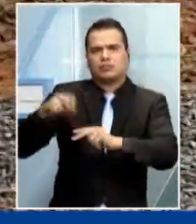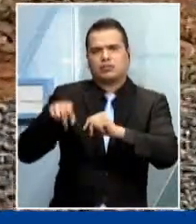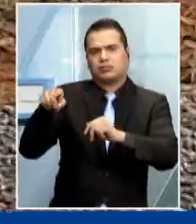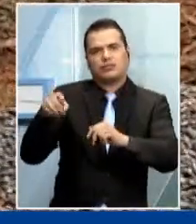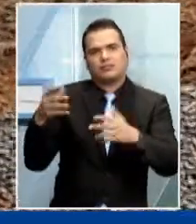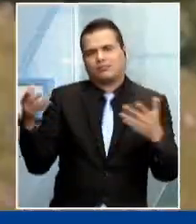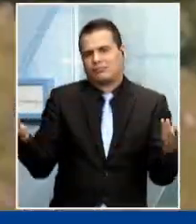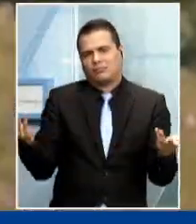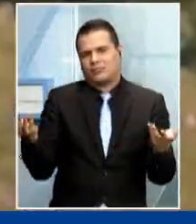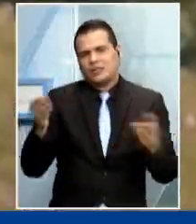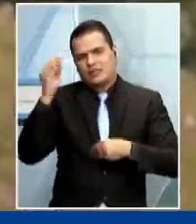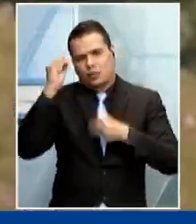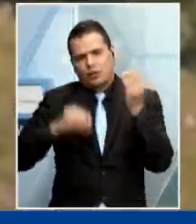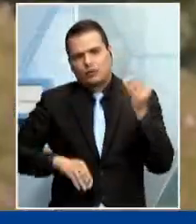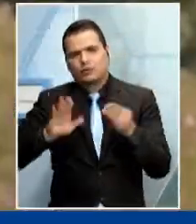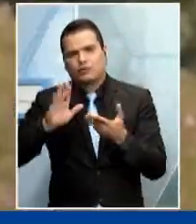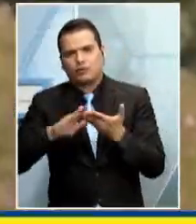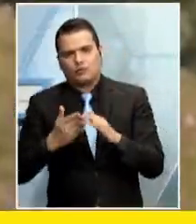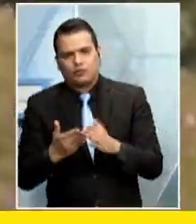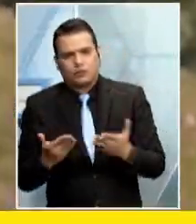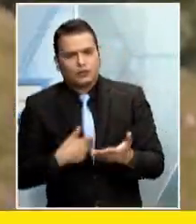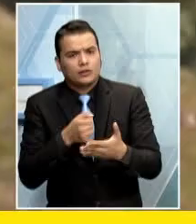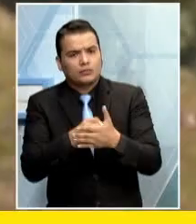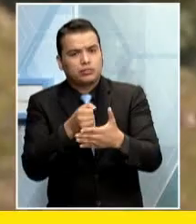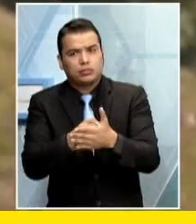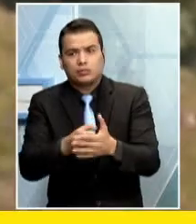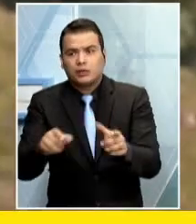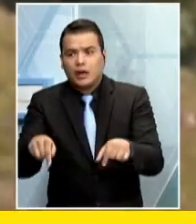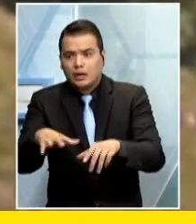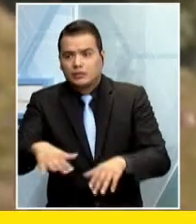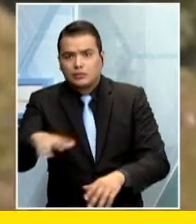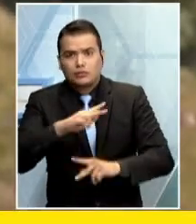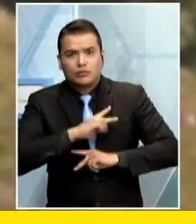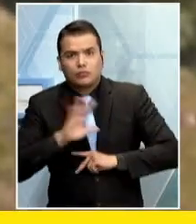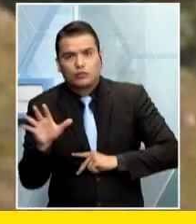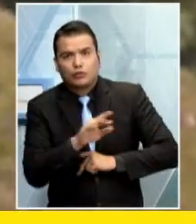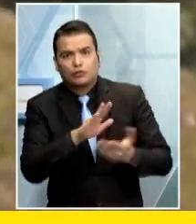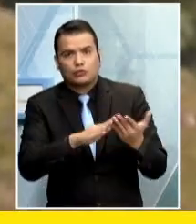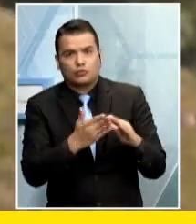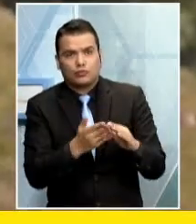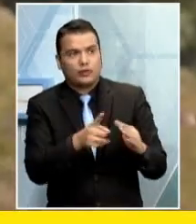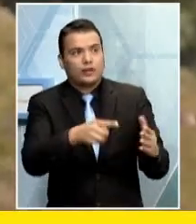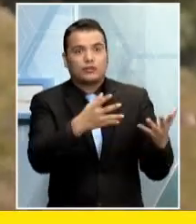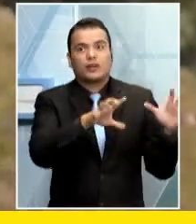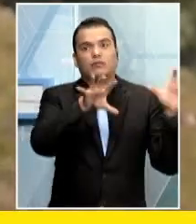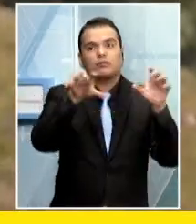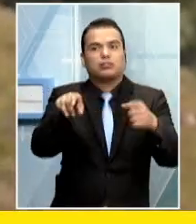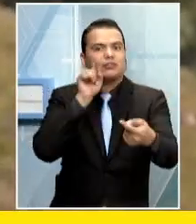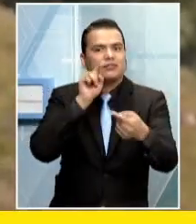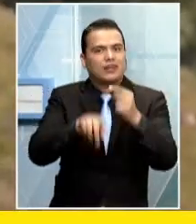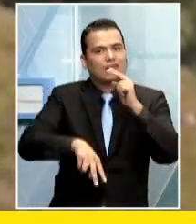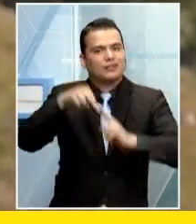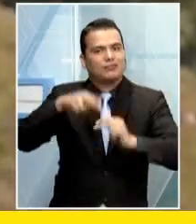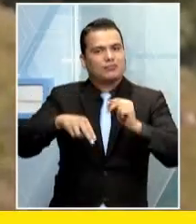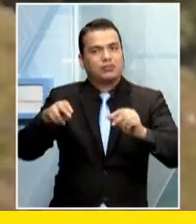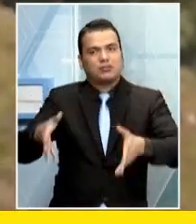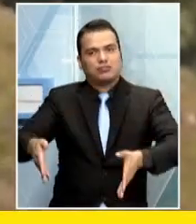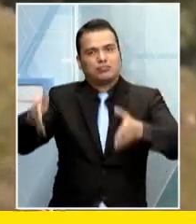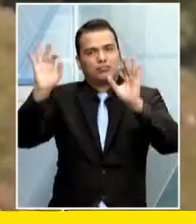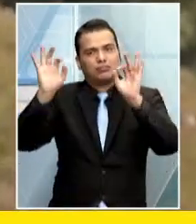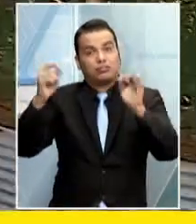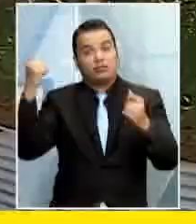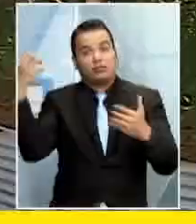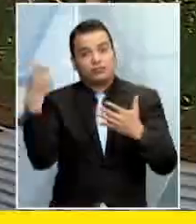ecológico estamos peleando por un bien común ellos están peleando por un beneficio económico para ellos entonces